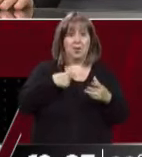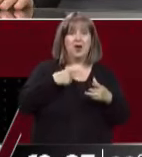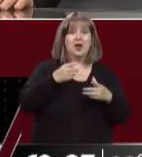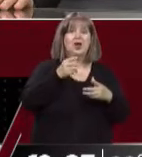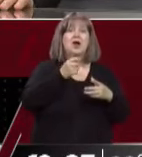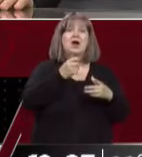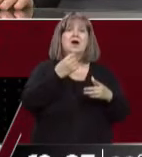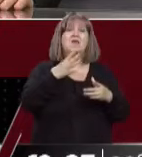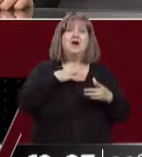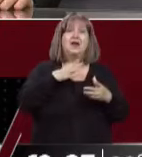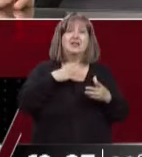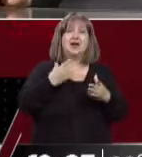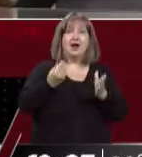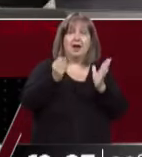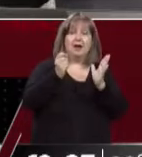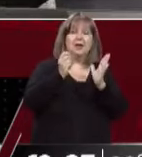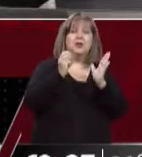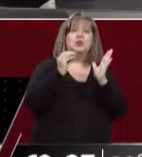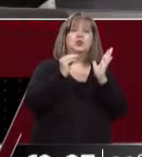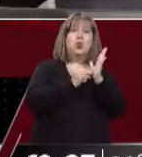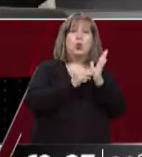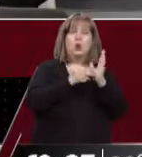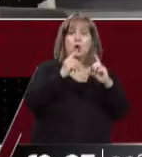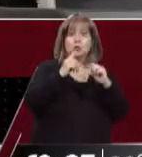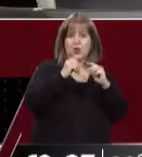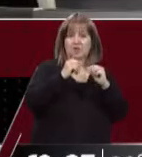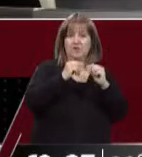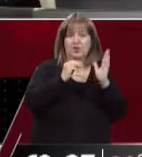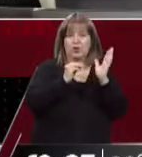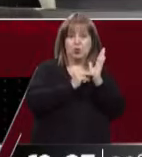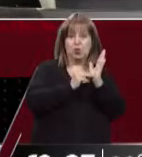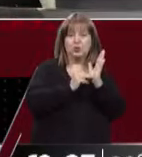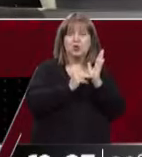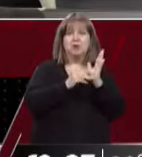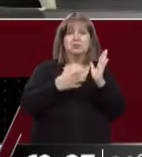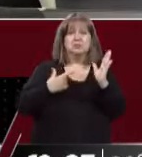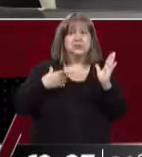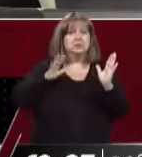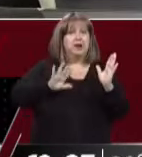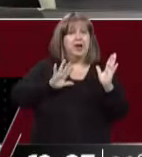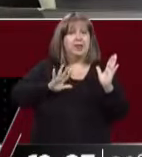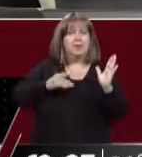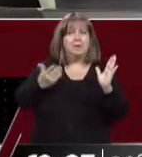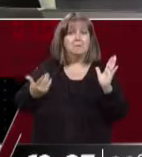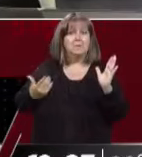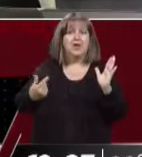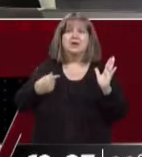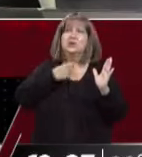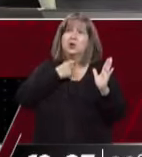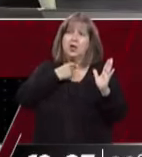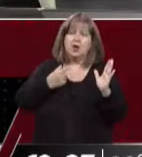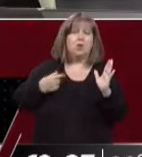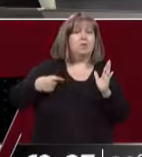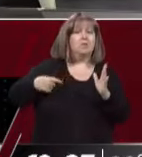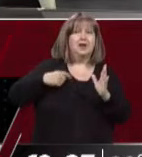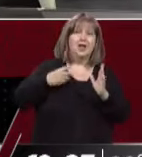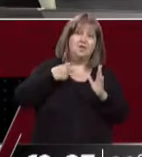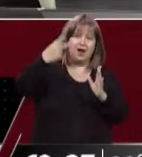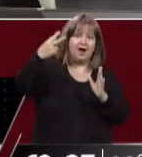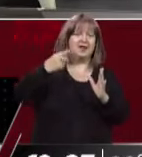se pueden otorgar turnos y es por eso el malestar de muchos descendientes de españoles que intentan obtener la ciudadanía de